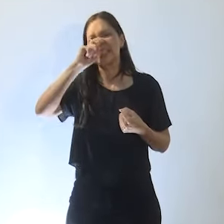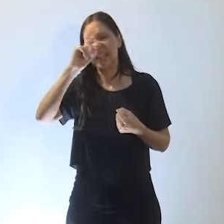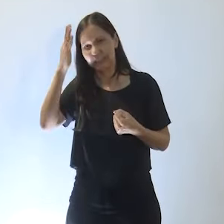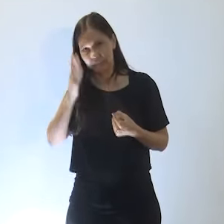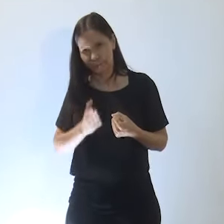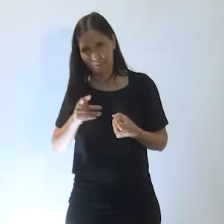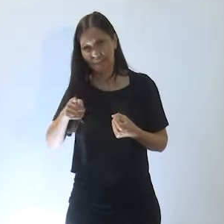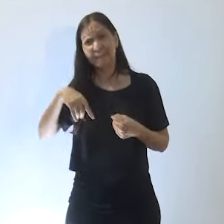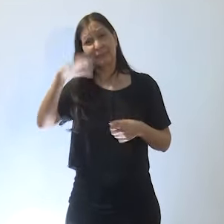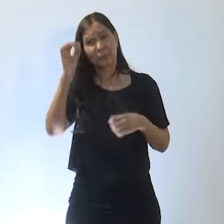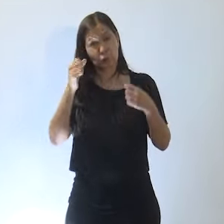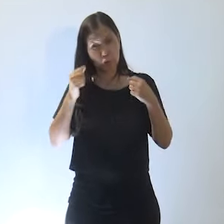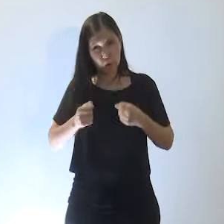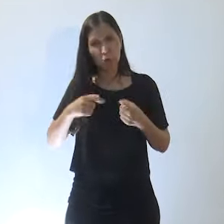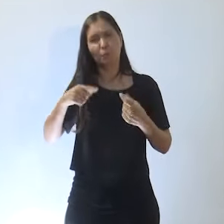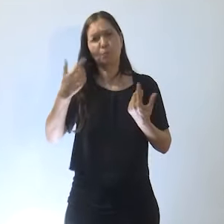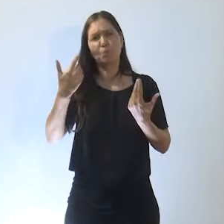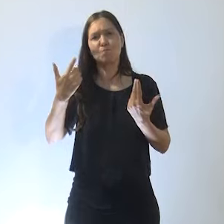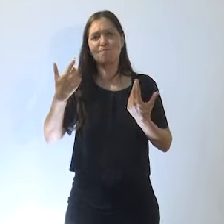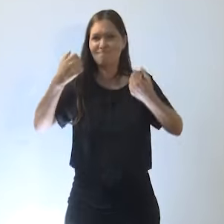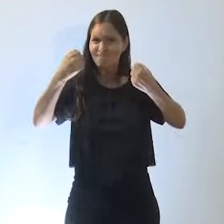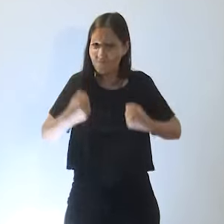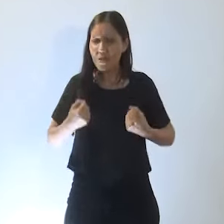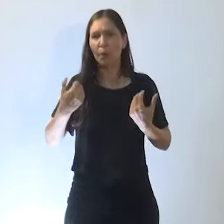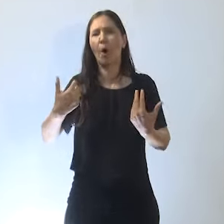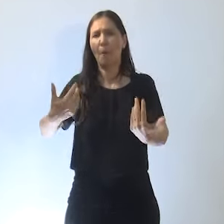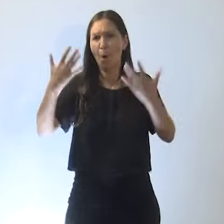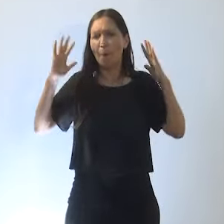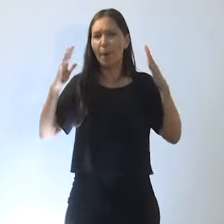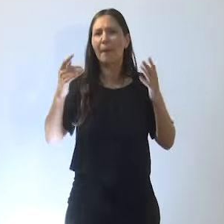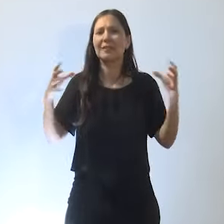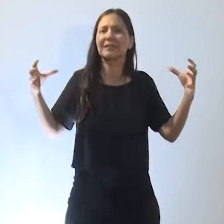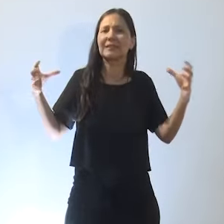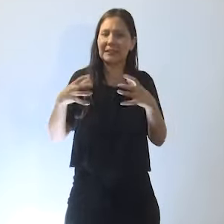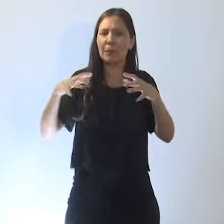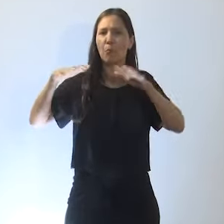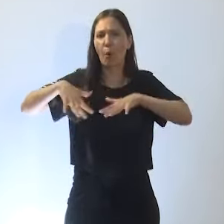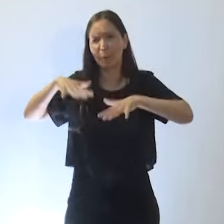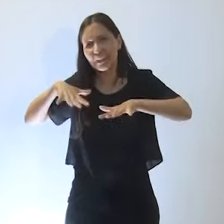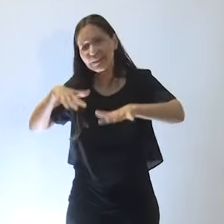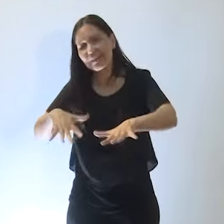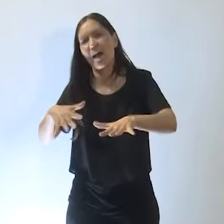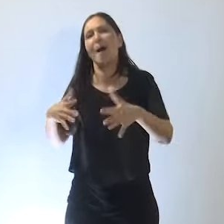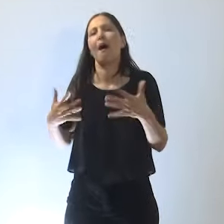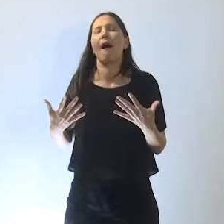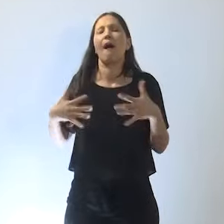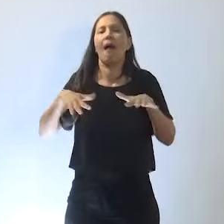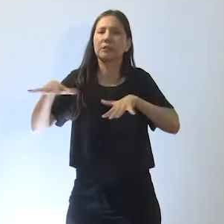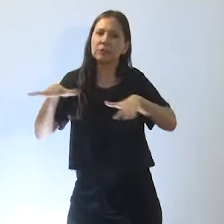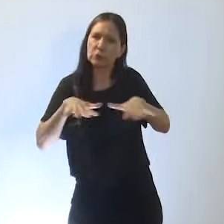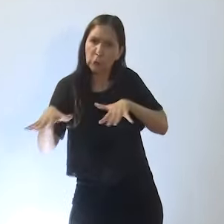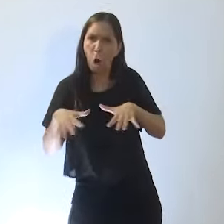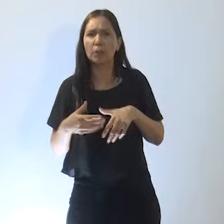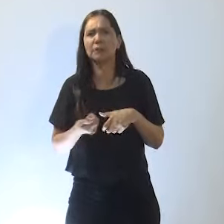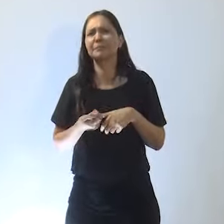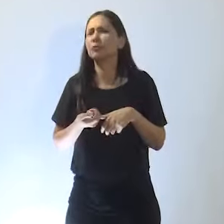tendríamos mucha más capacidad de movilización de accionar de generar espacios no solo en la plaza de congreso sino en la